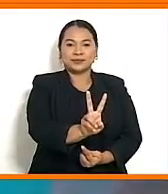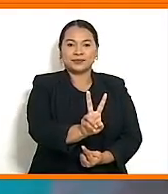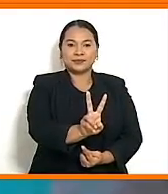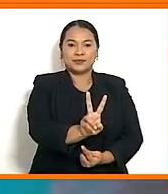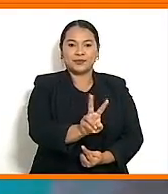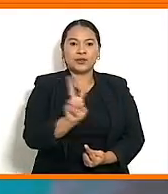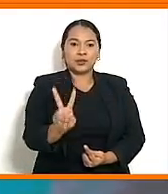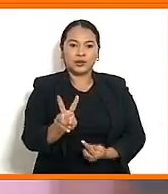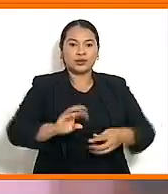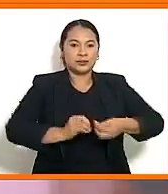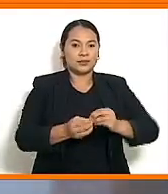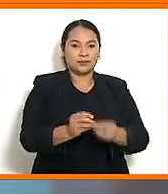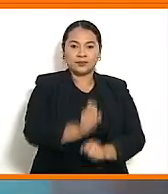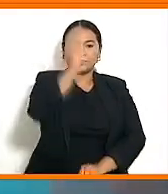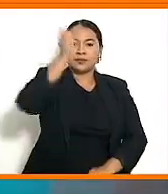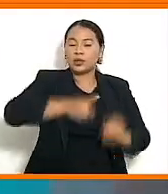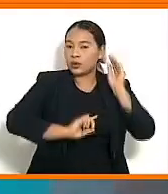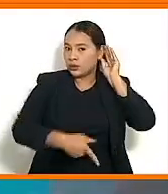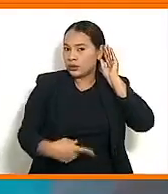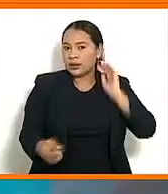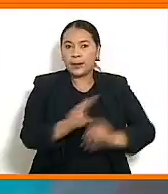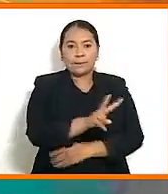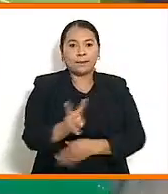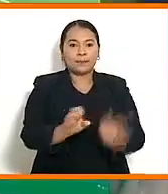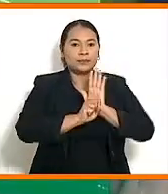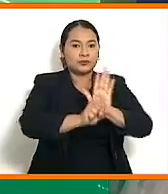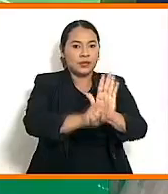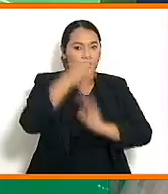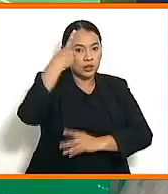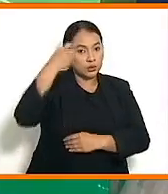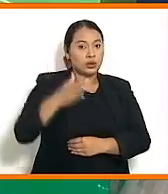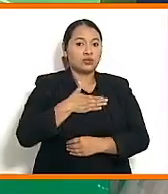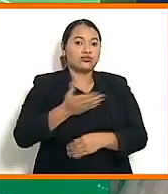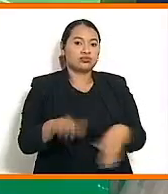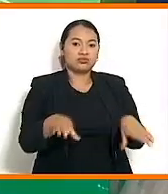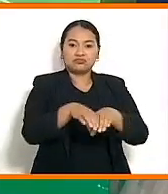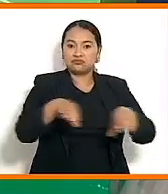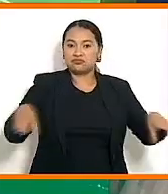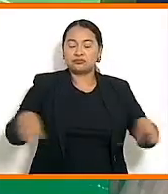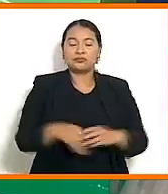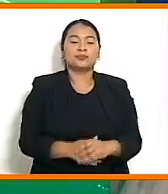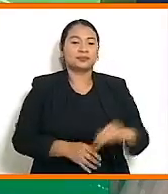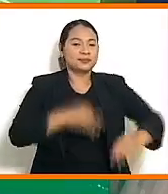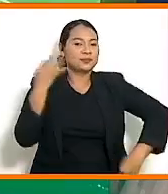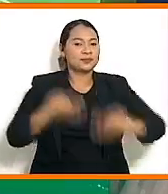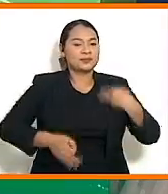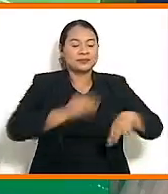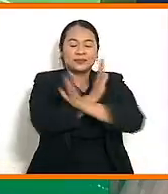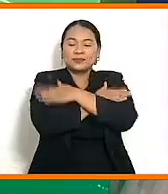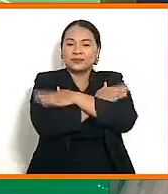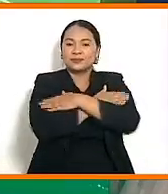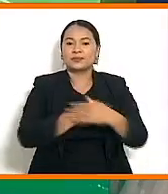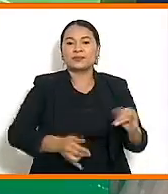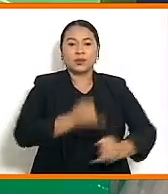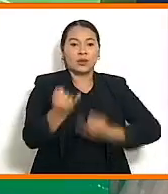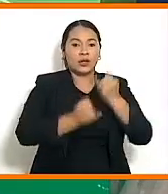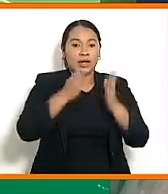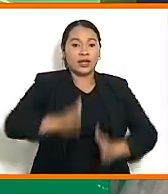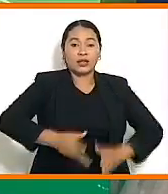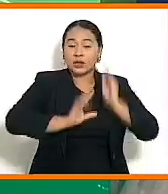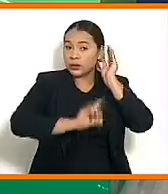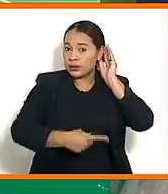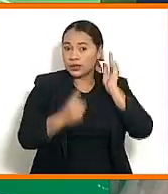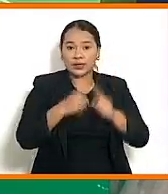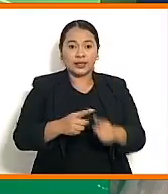El 2, número favorecido 22, con su símbolo de sueños ataúd. Muchas felicidades. Y si sos jugador para Multi-X, te deseo